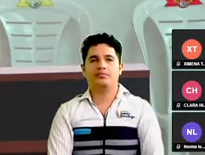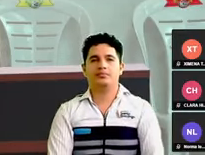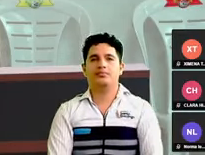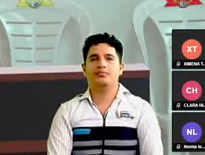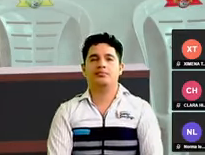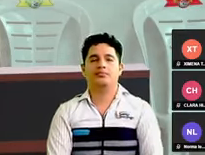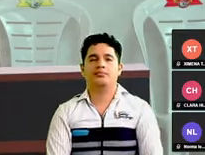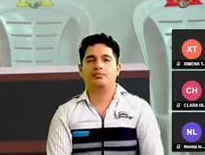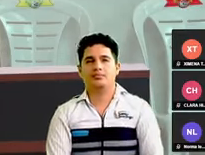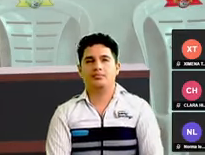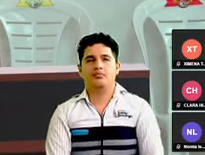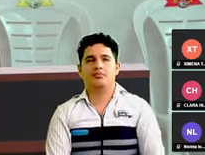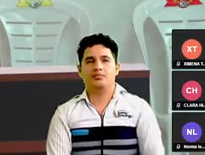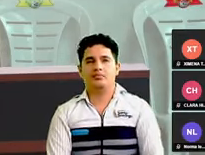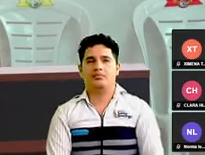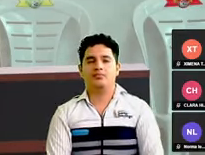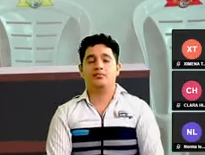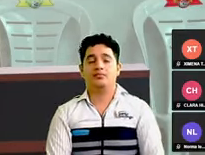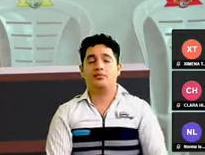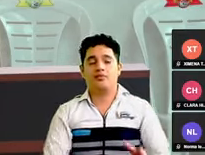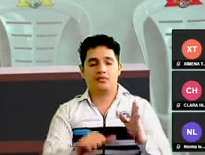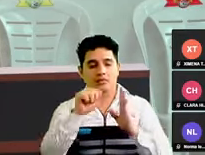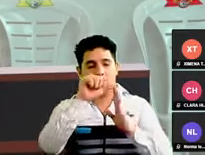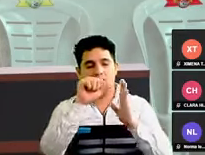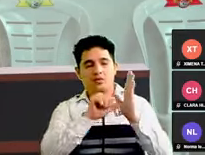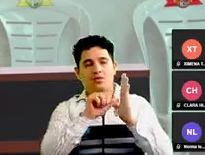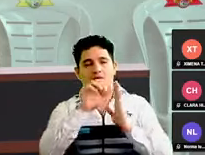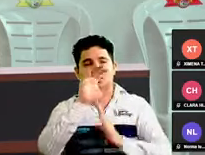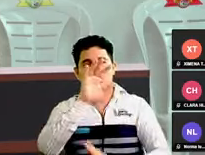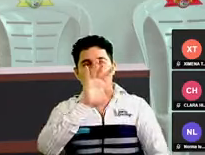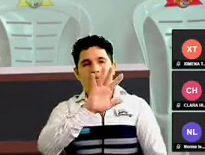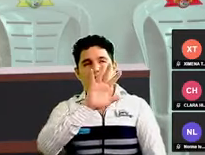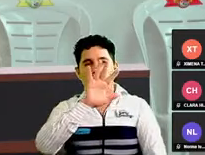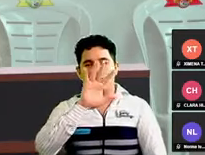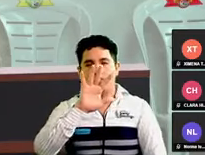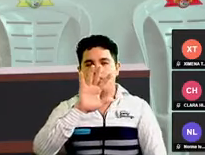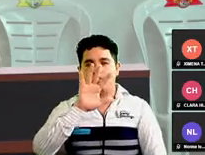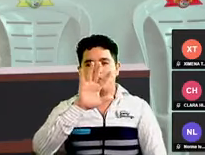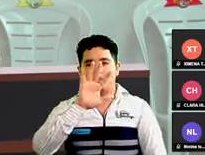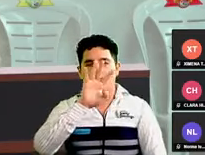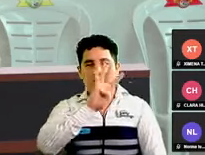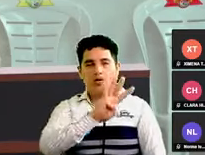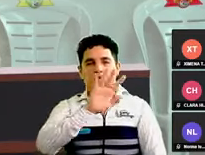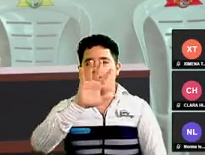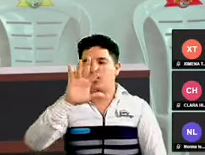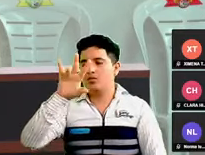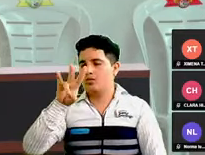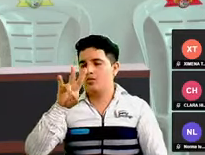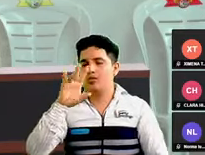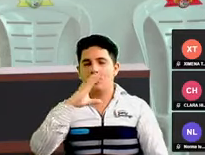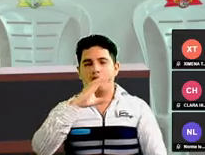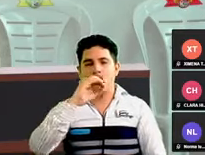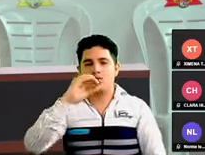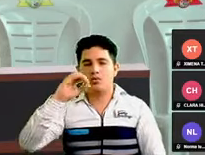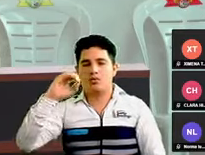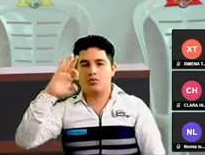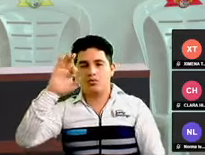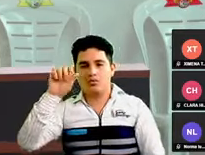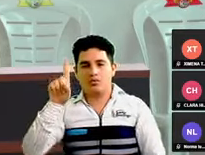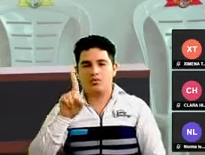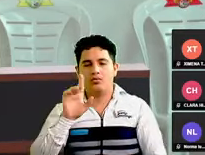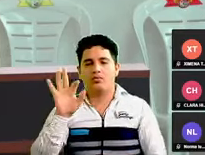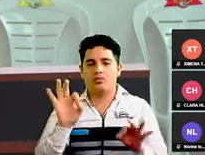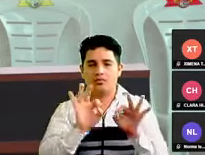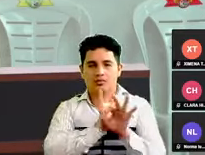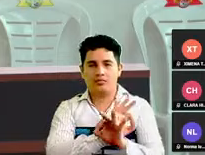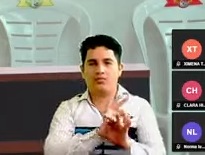de 2023, de conformidad a lo previsto en el artículo 473 del COOTAD, emita informe favorable a fin de que tenga lugar la